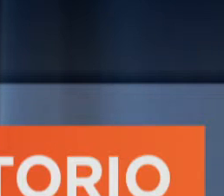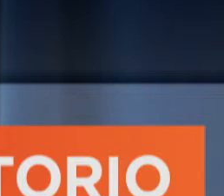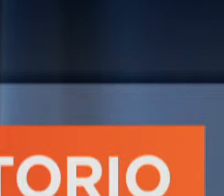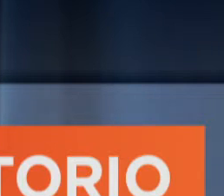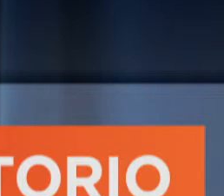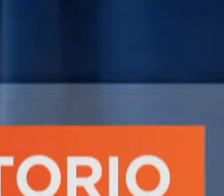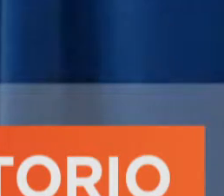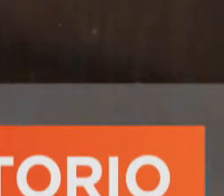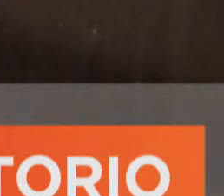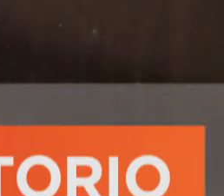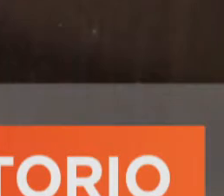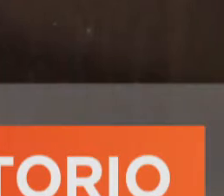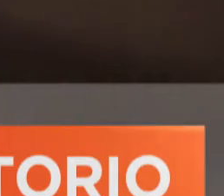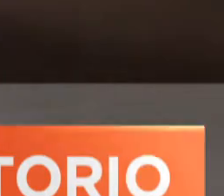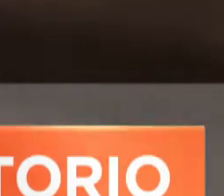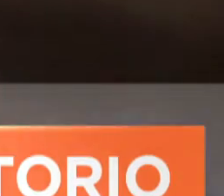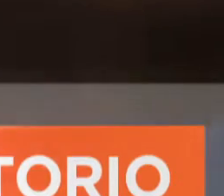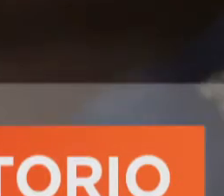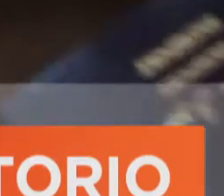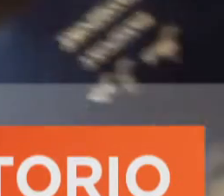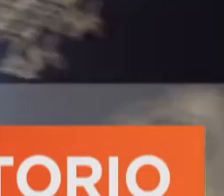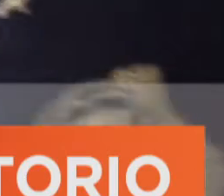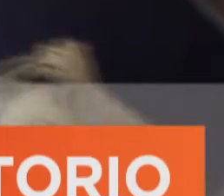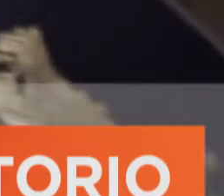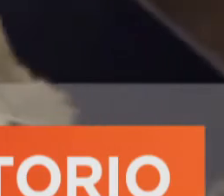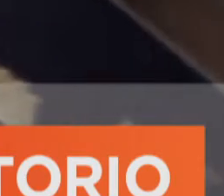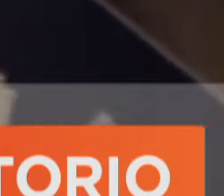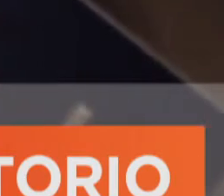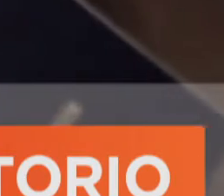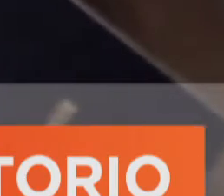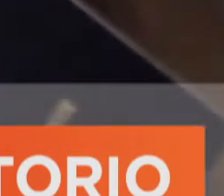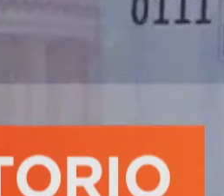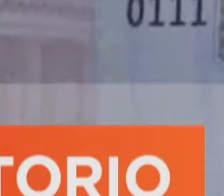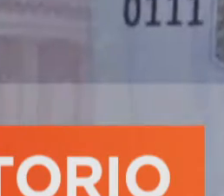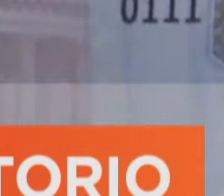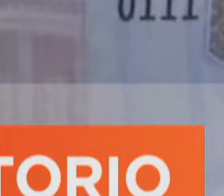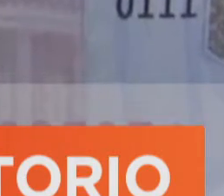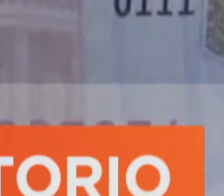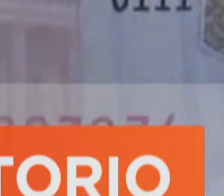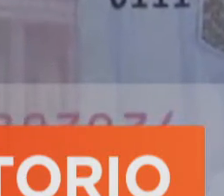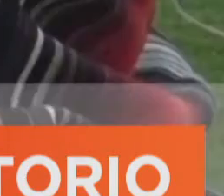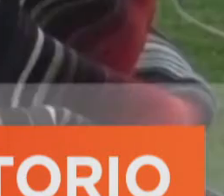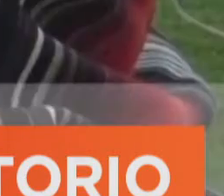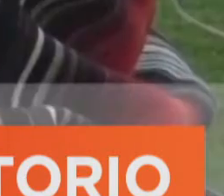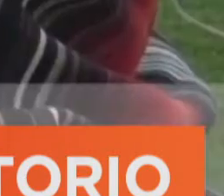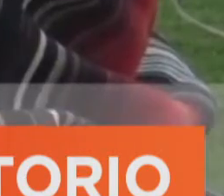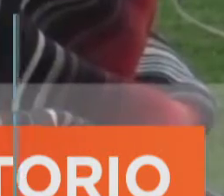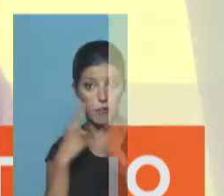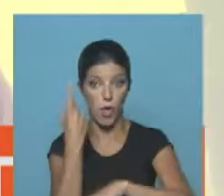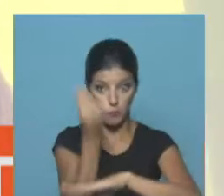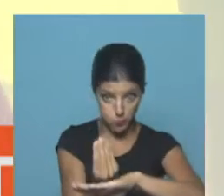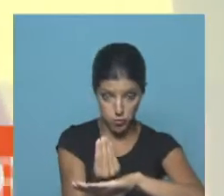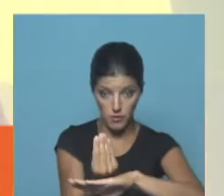to protect our country. La nueva versión establece además que quienes tengan visas válidas y permisos de residencia